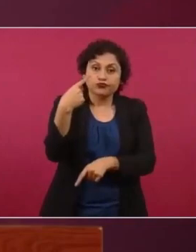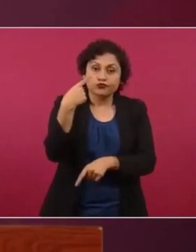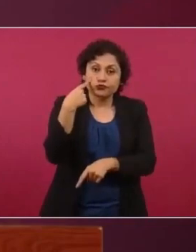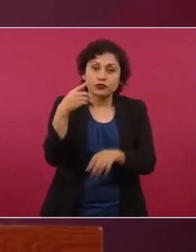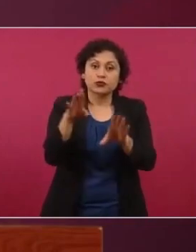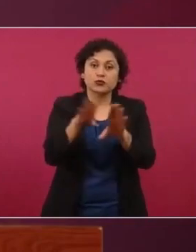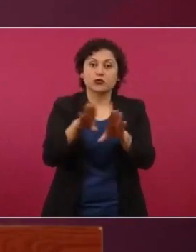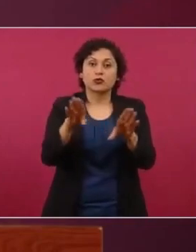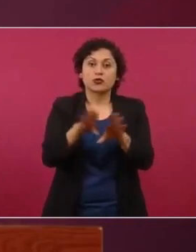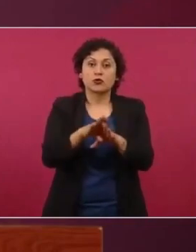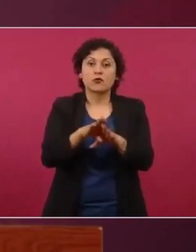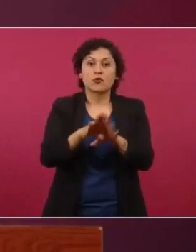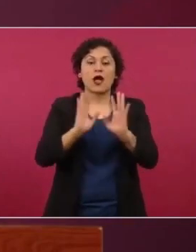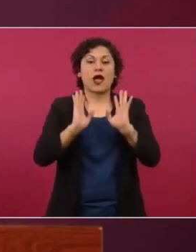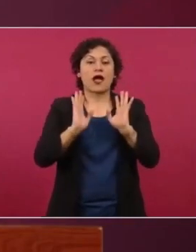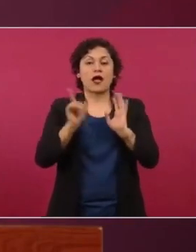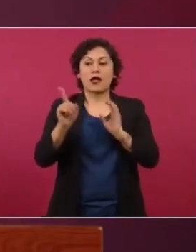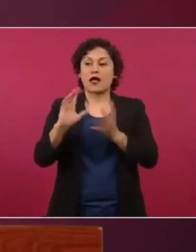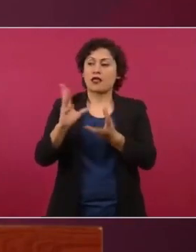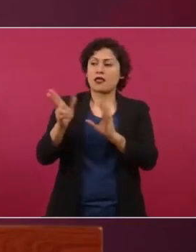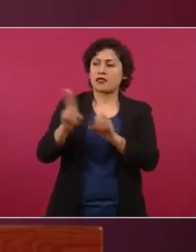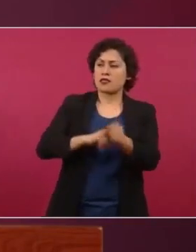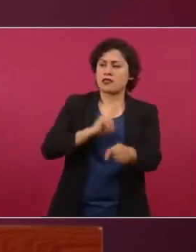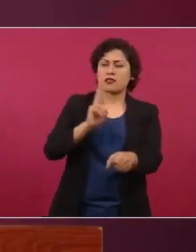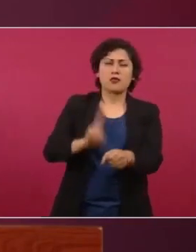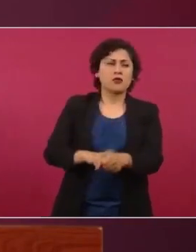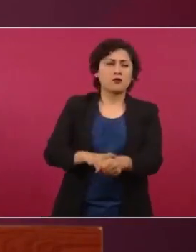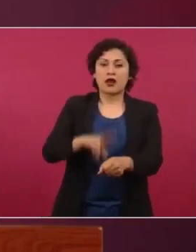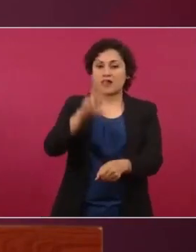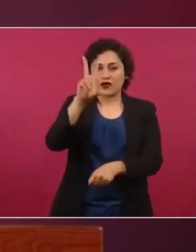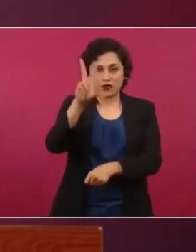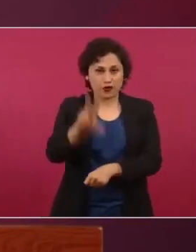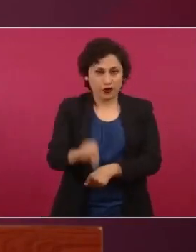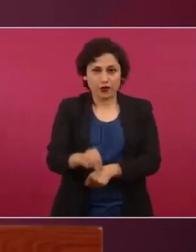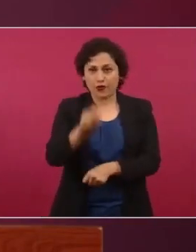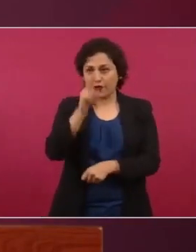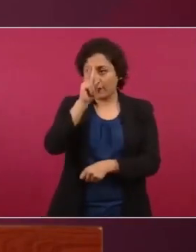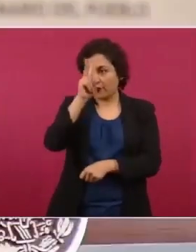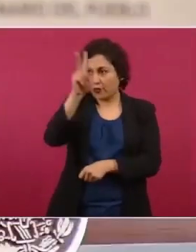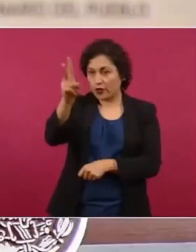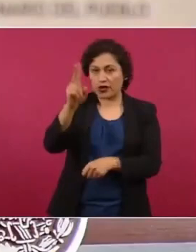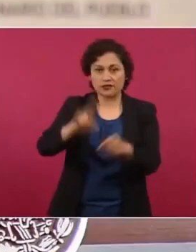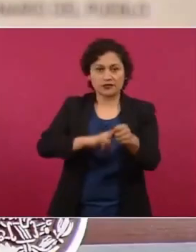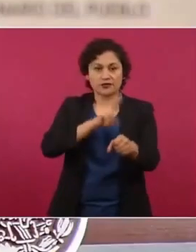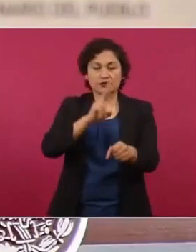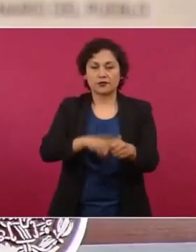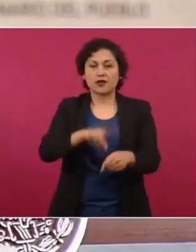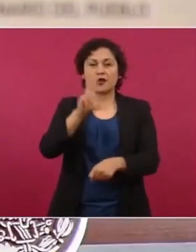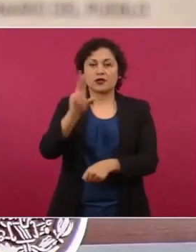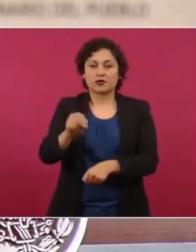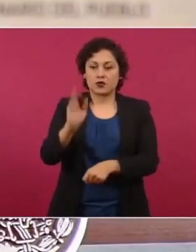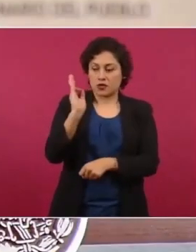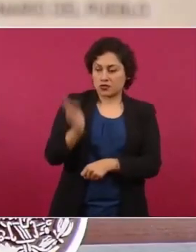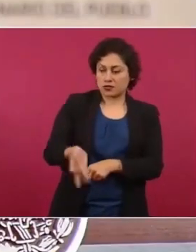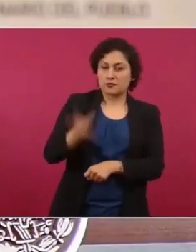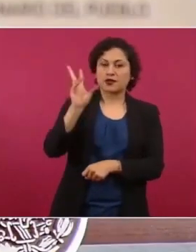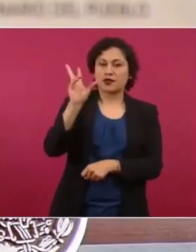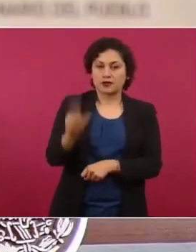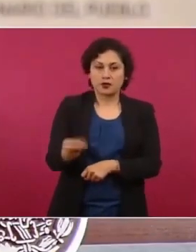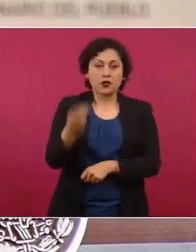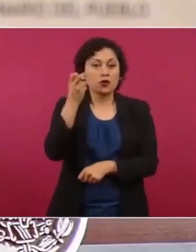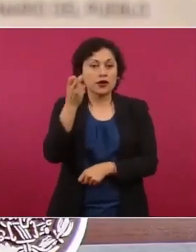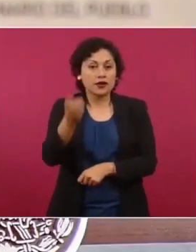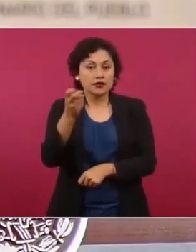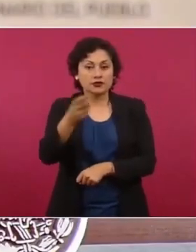ninguna normalización a cualquier acto de violencia. No se permite ningún tipo de acto de violencia. Tenemos que decirlo, tenemos